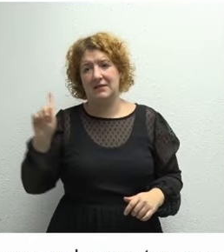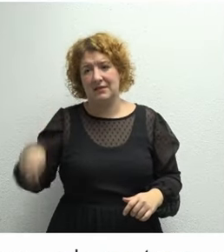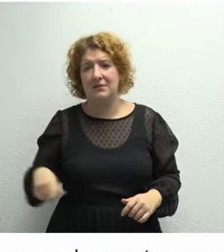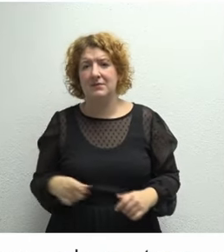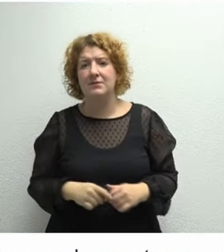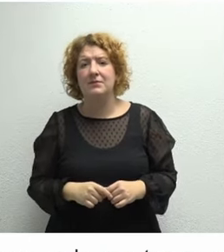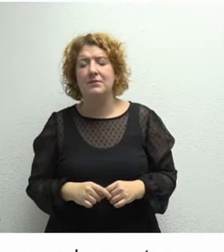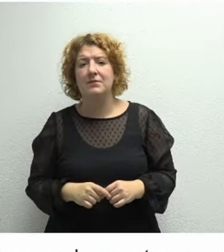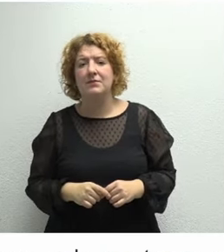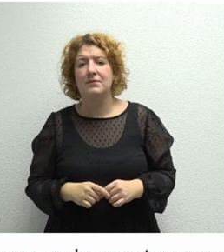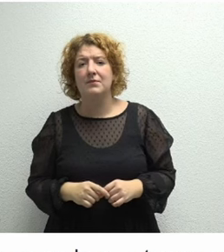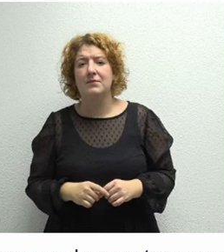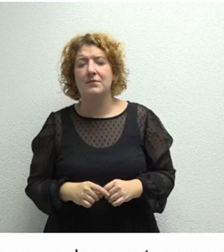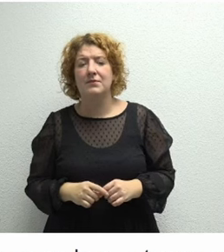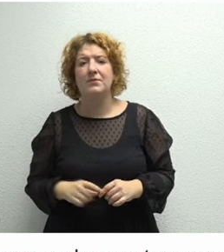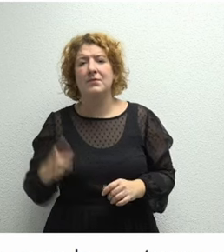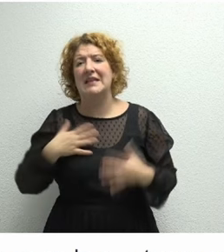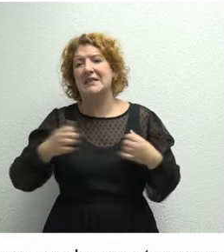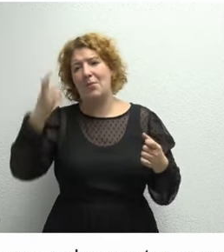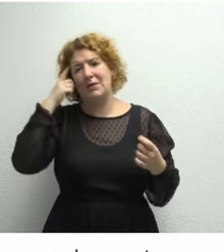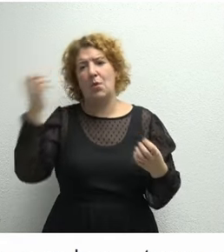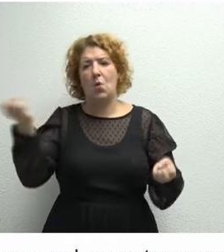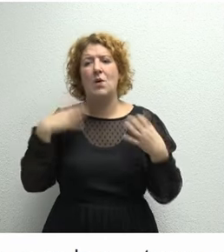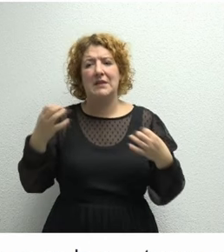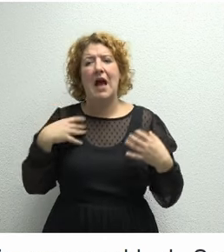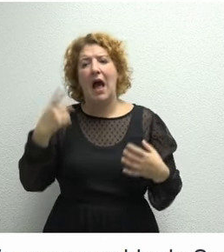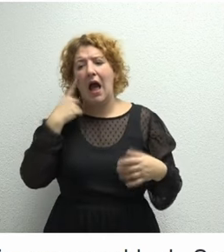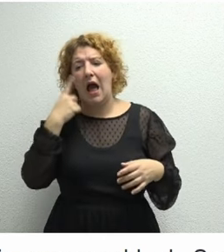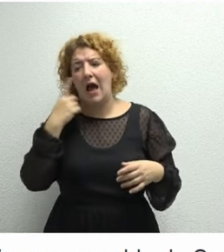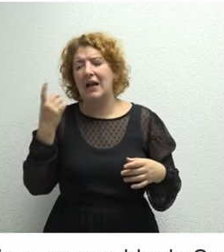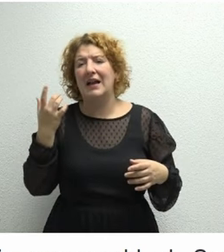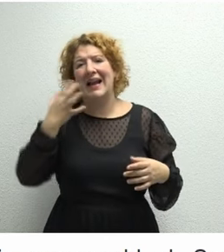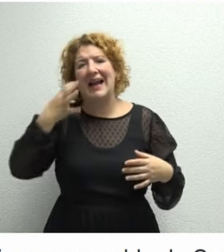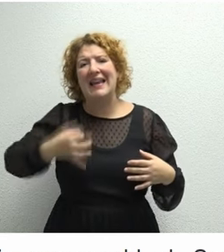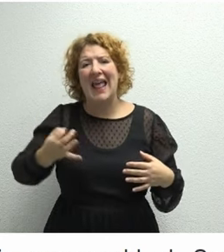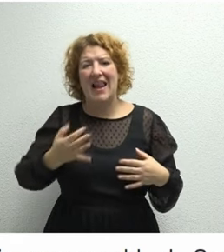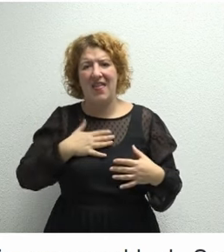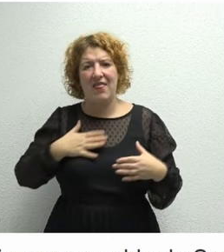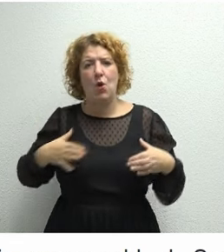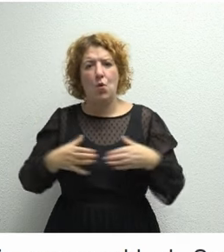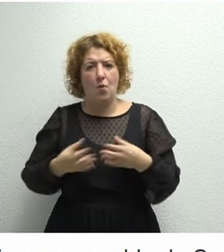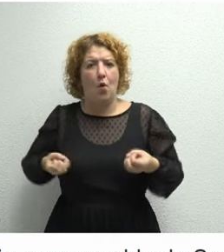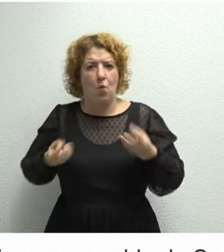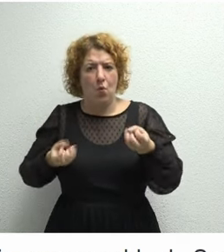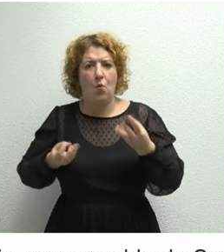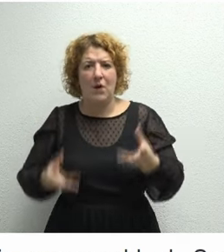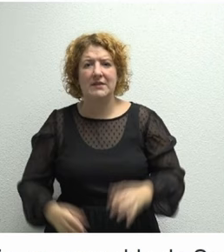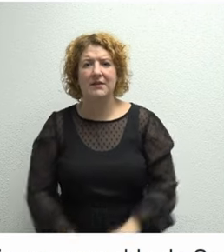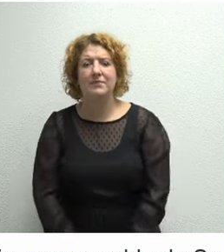hospital de la palma de Salud Mental Pues nos van a comentar un poco más Pues cuál es la realidad de este grupo